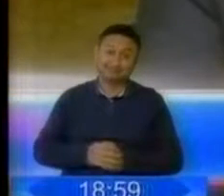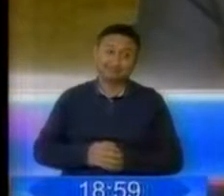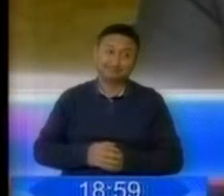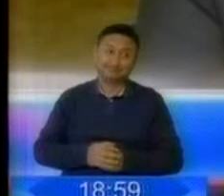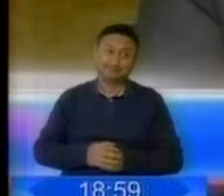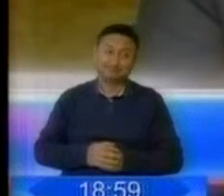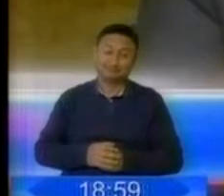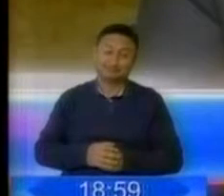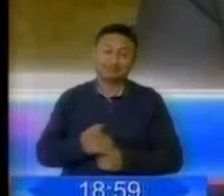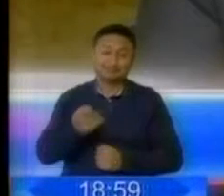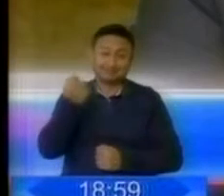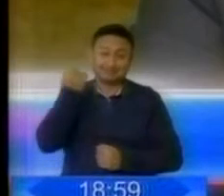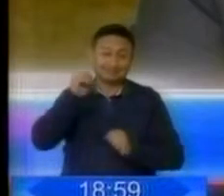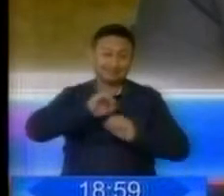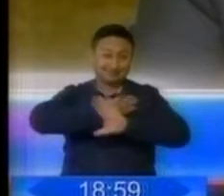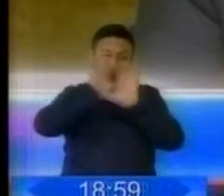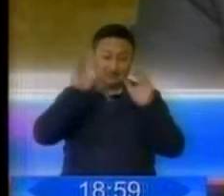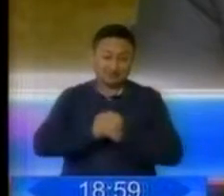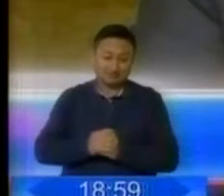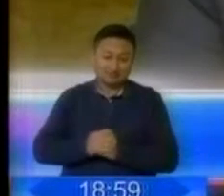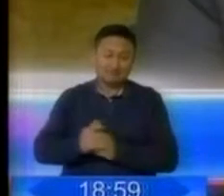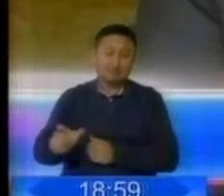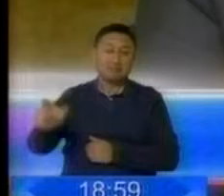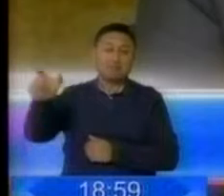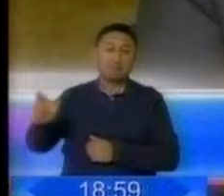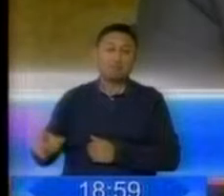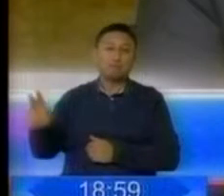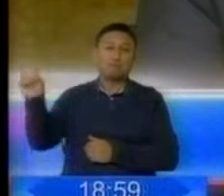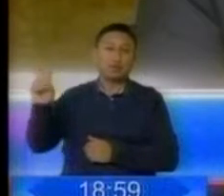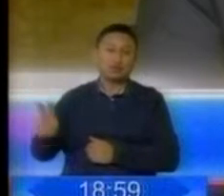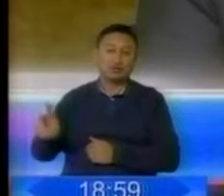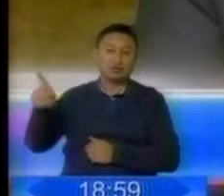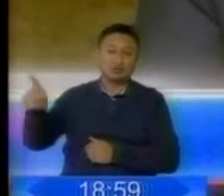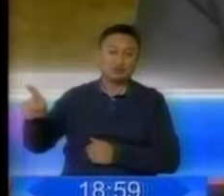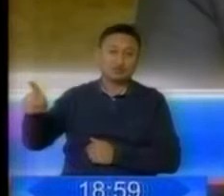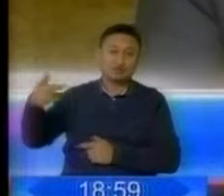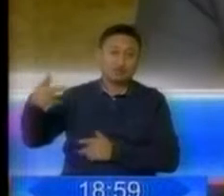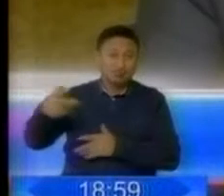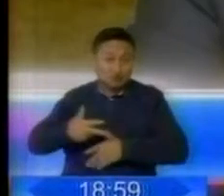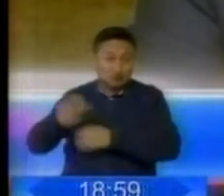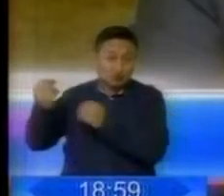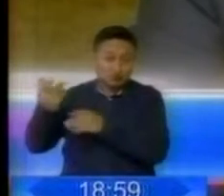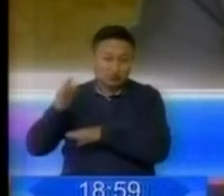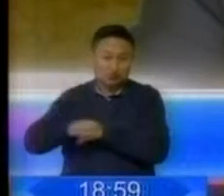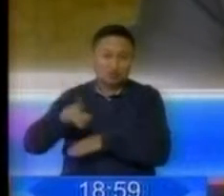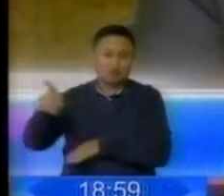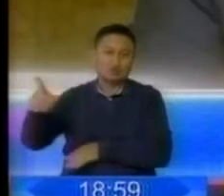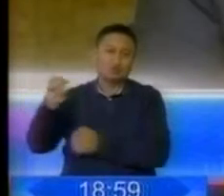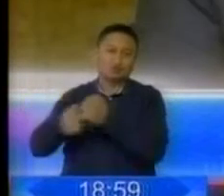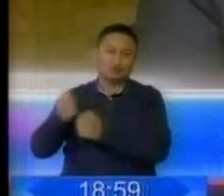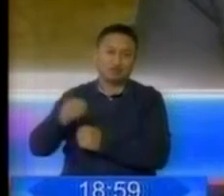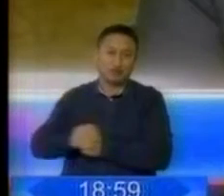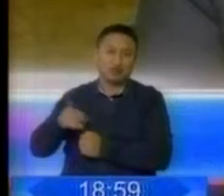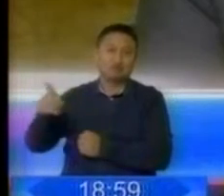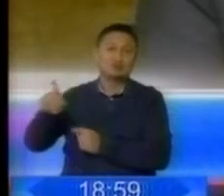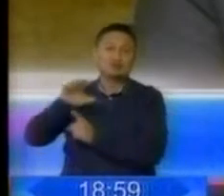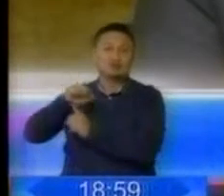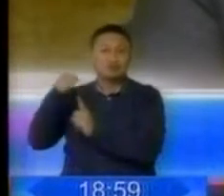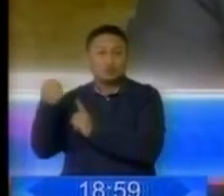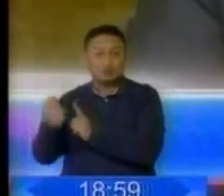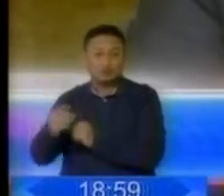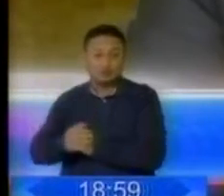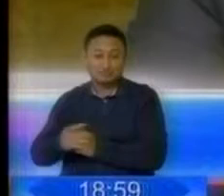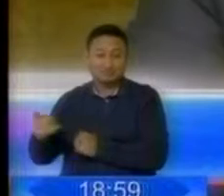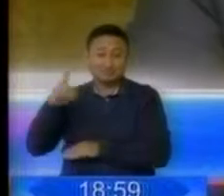salida de los ciudadanos venezolanos de su país se debe a las condiciones que ellos están viviendo. Eso no